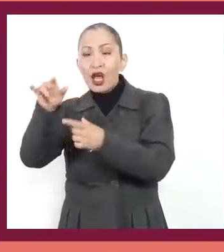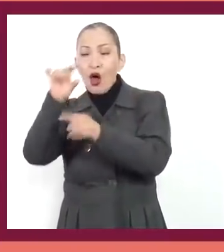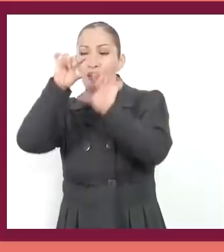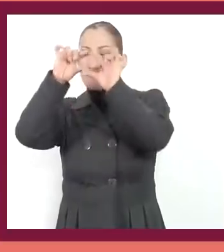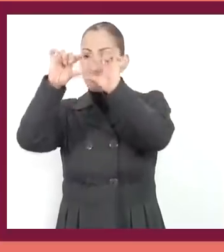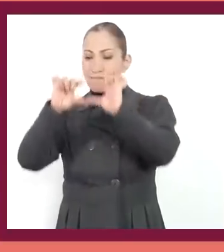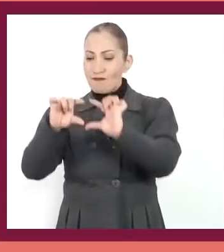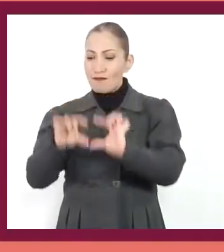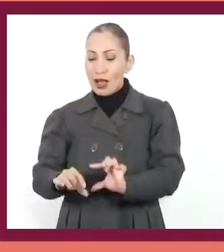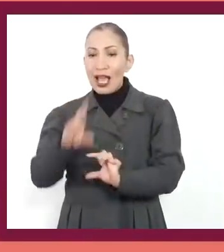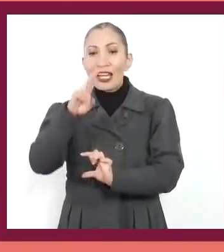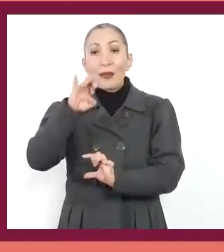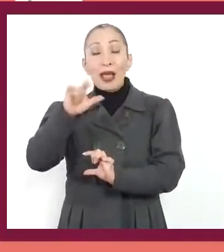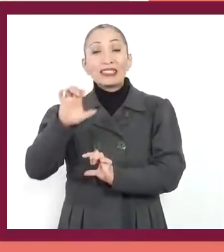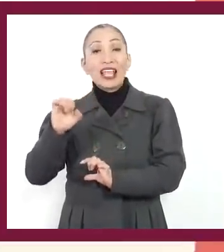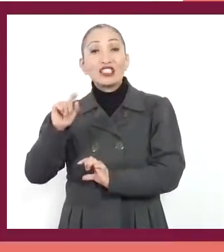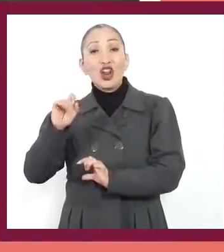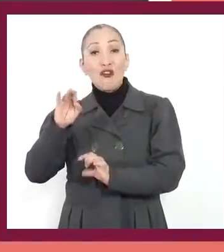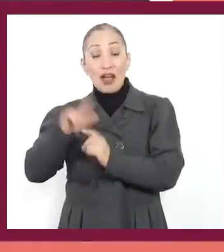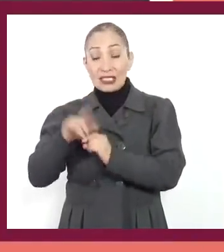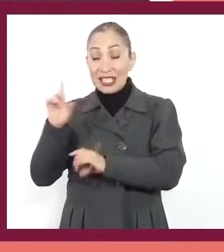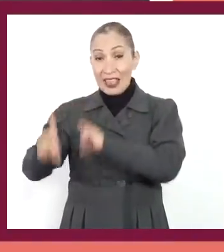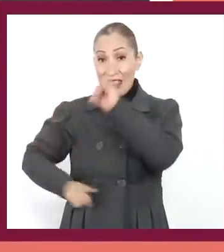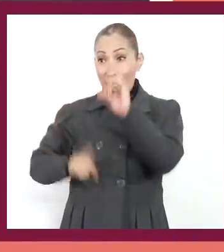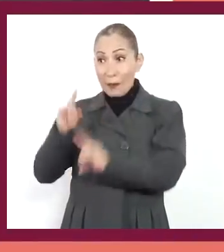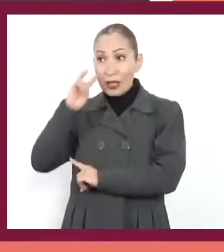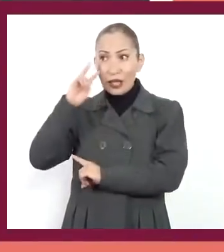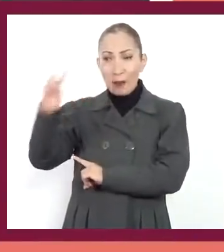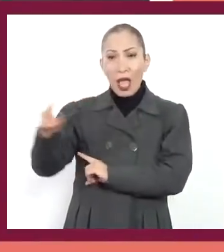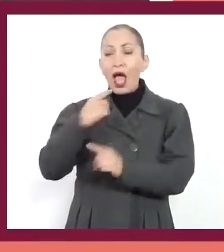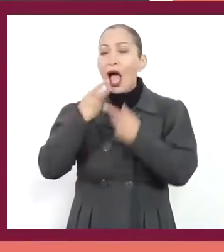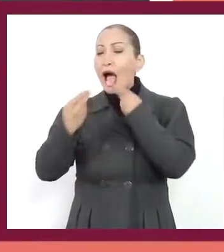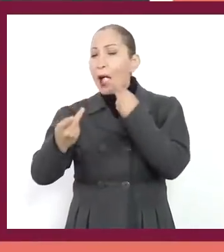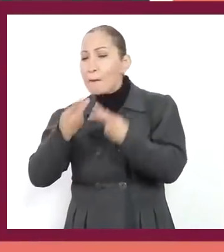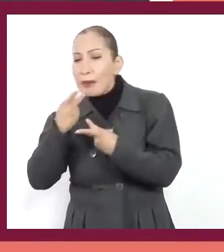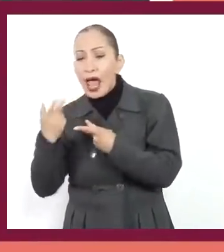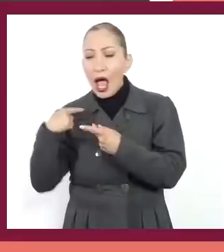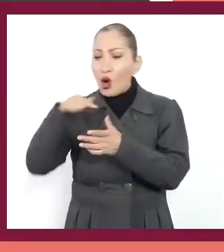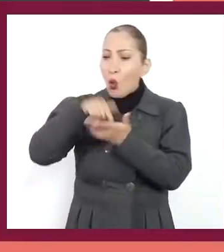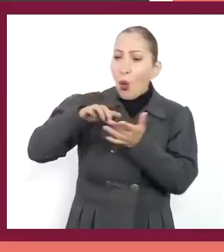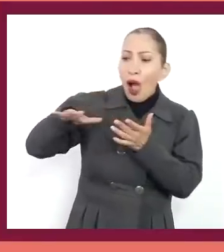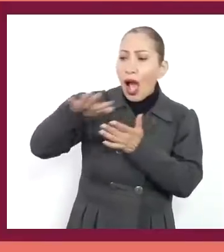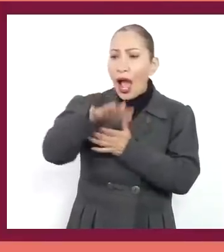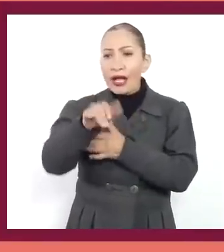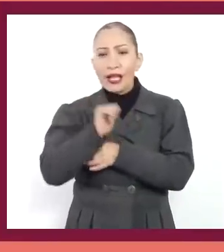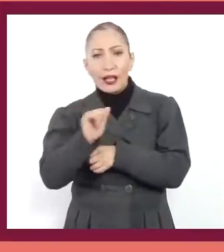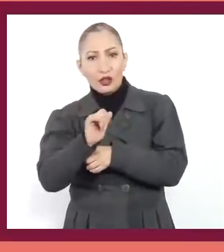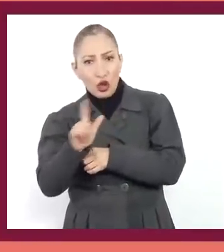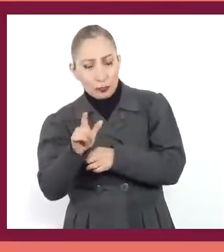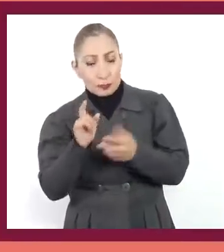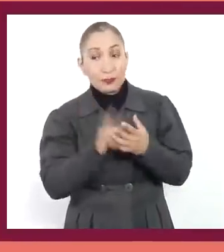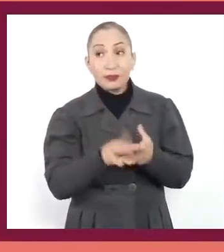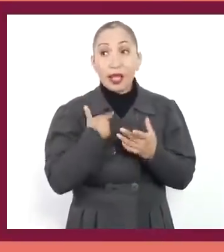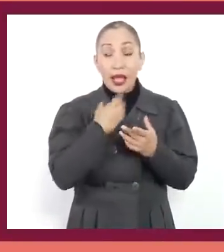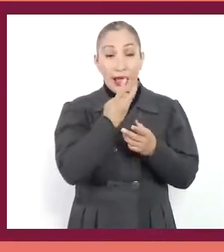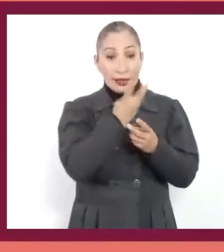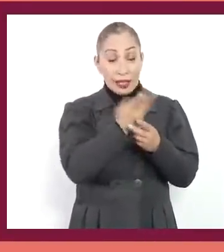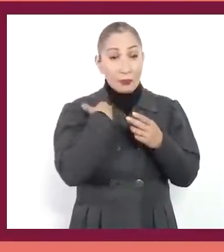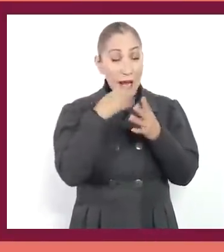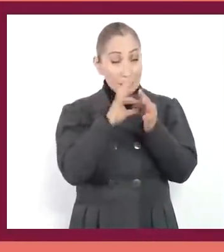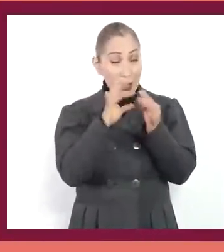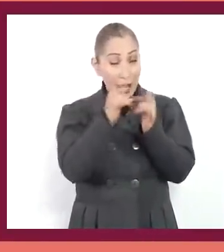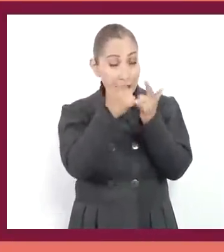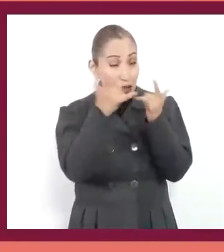versos, rimas y estrofas, y en el dramático aparecen diálogos, escenas y actos. 3. La estructura para narrar